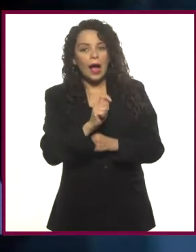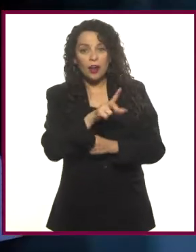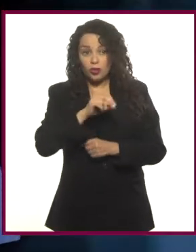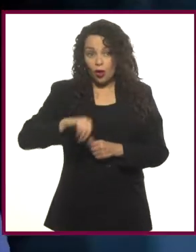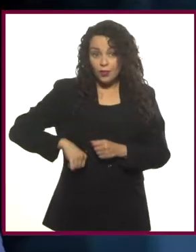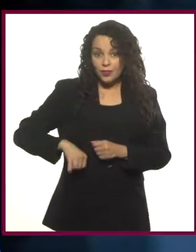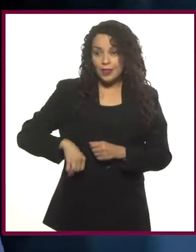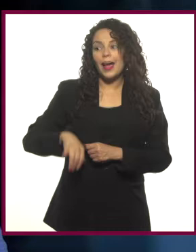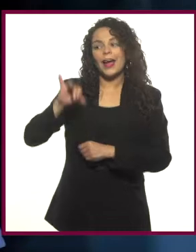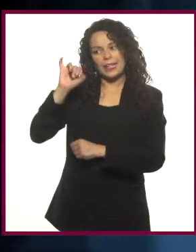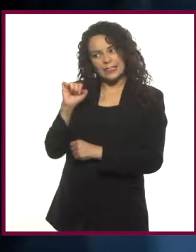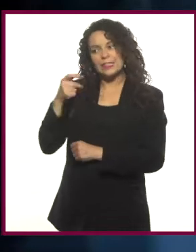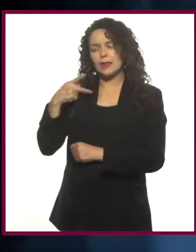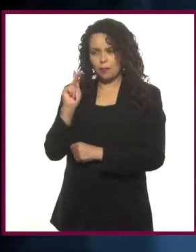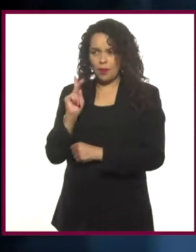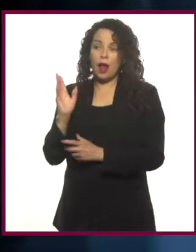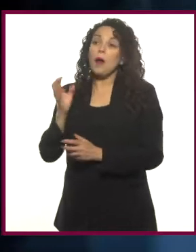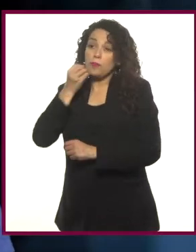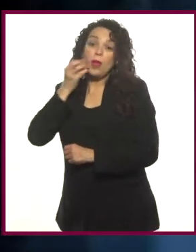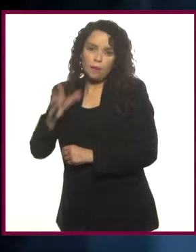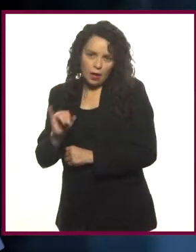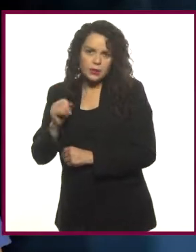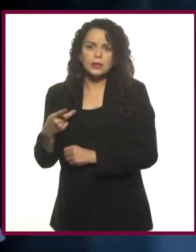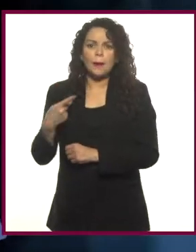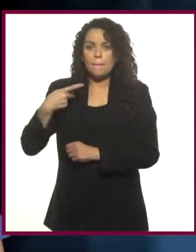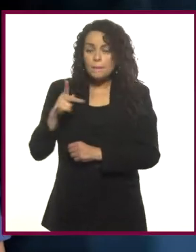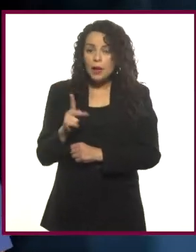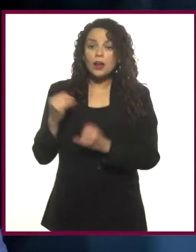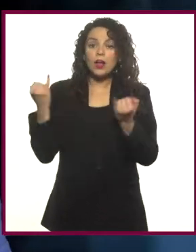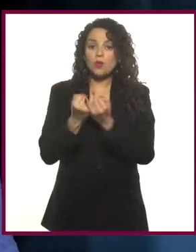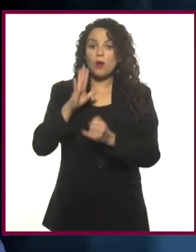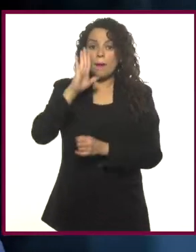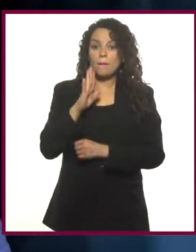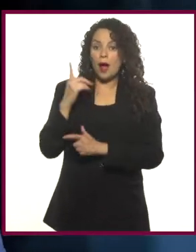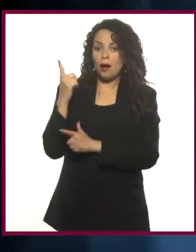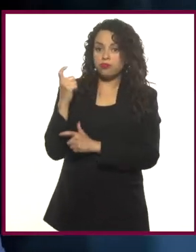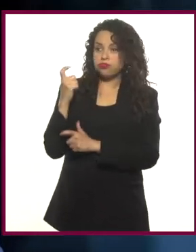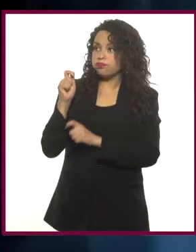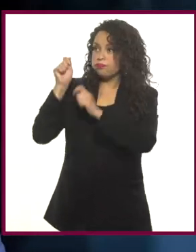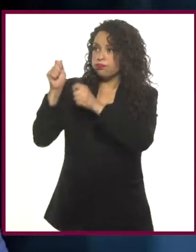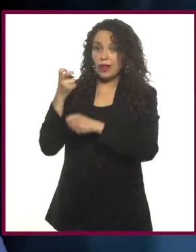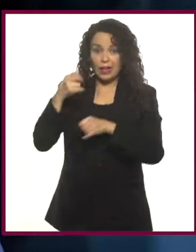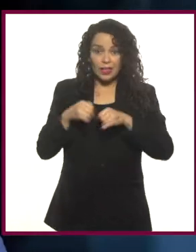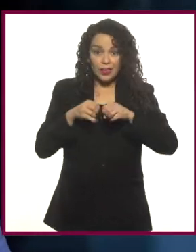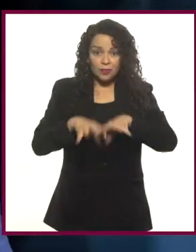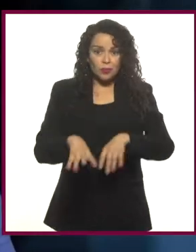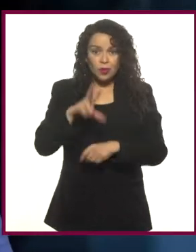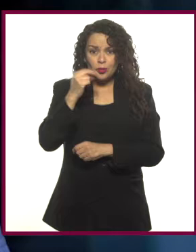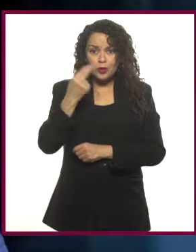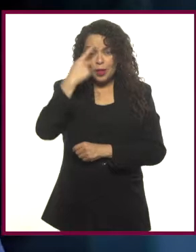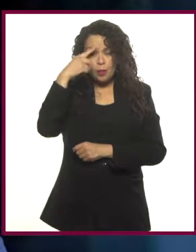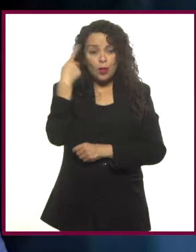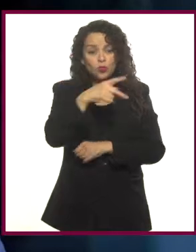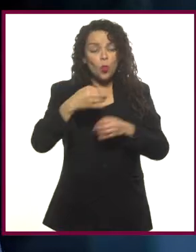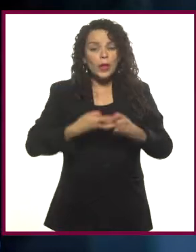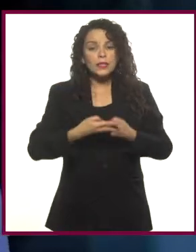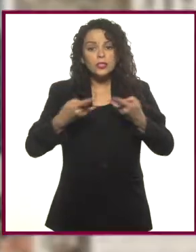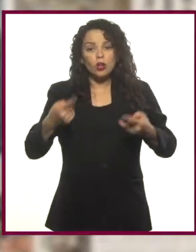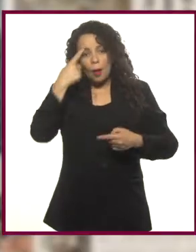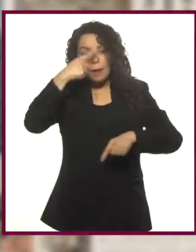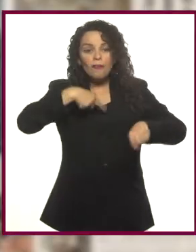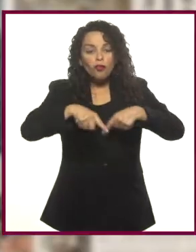me interesa. Y estaría padre. Pero tienes que reconocer que, como con el arma de Chekhov, esa información no era útil para tu